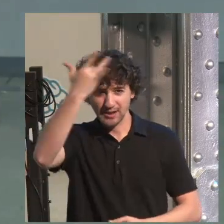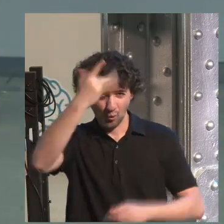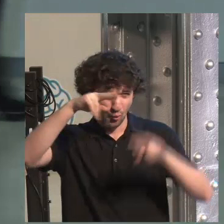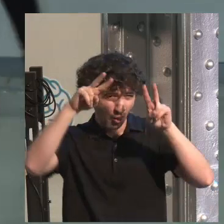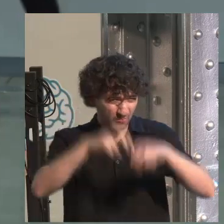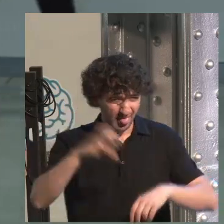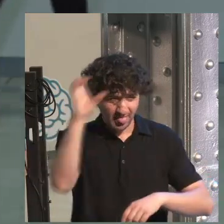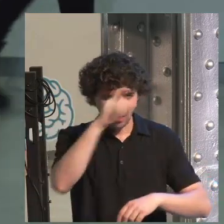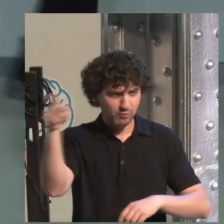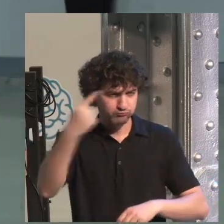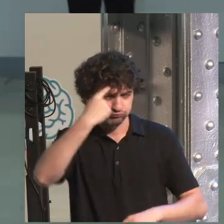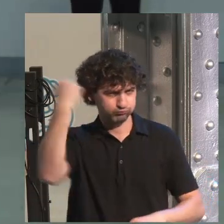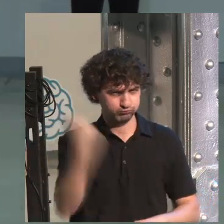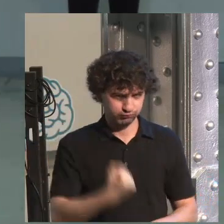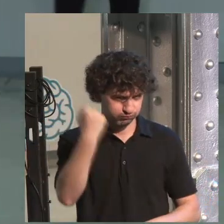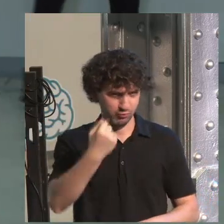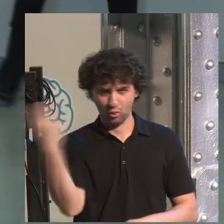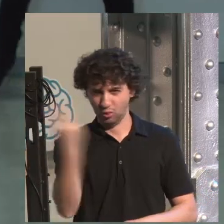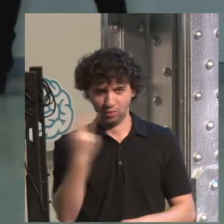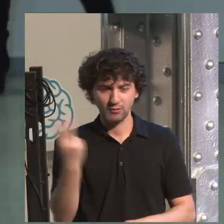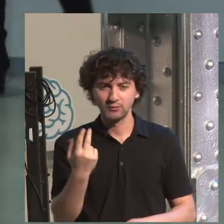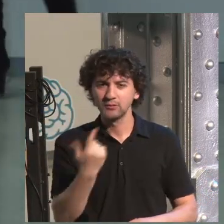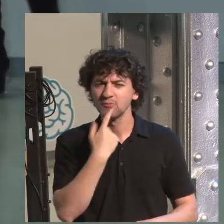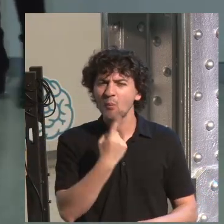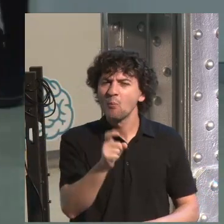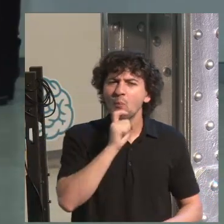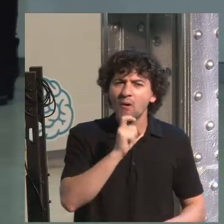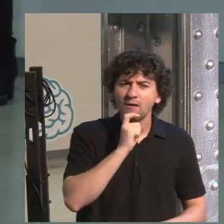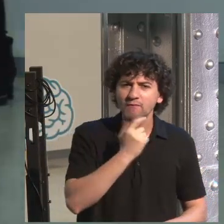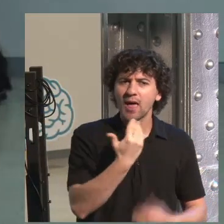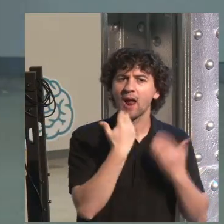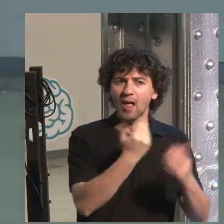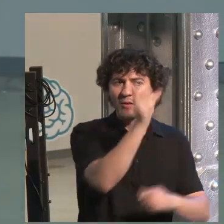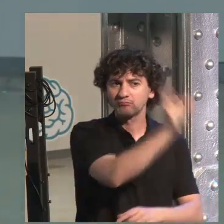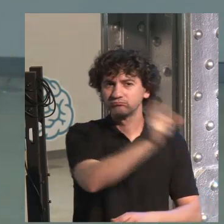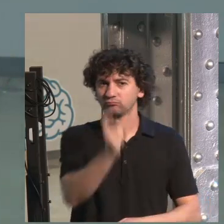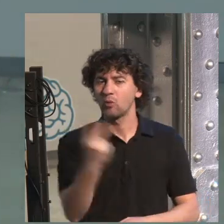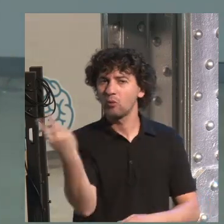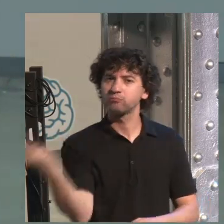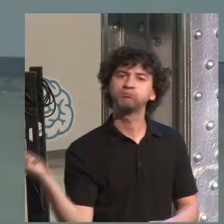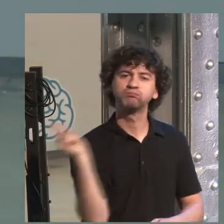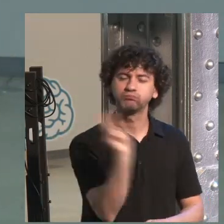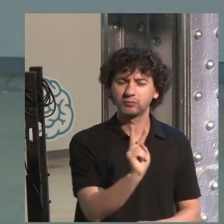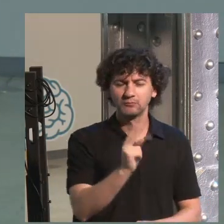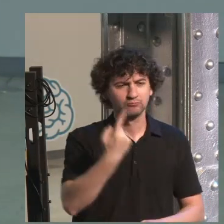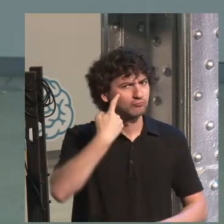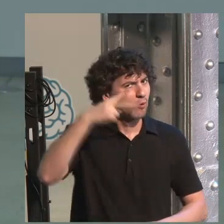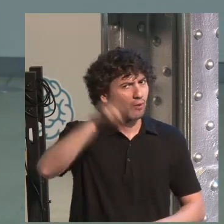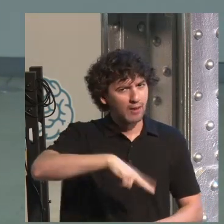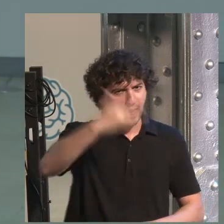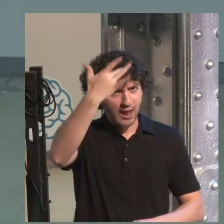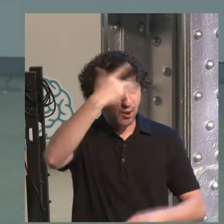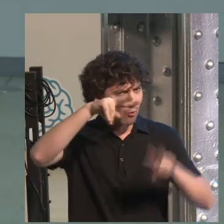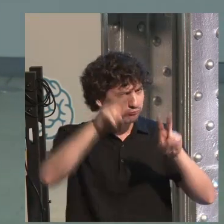Es dificilísimo tener la oportunidad de contar a una eminencia mundial en el campo de la neurociencia, pero